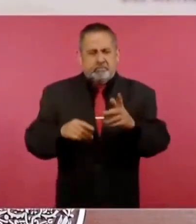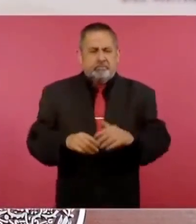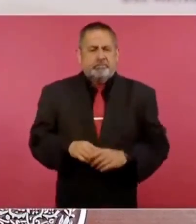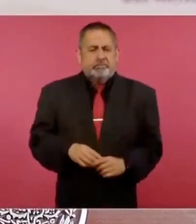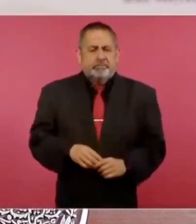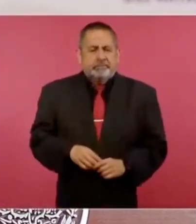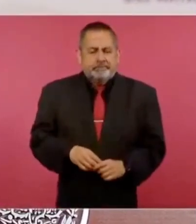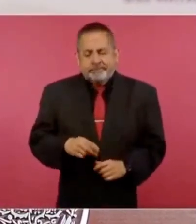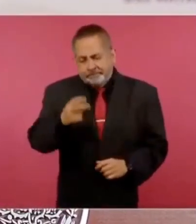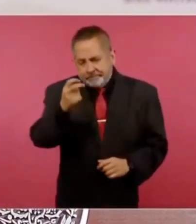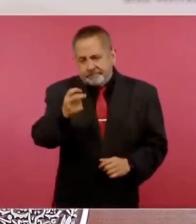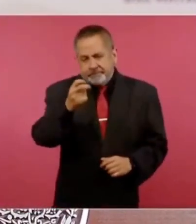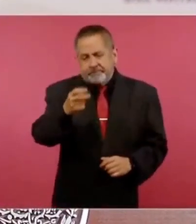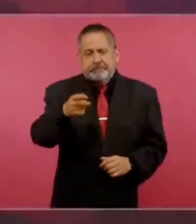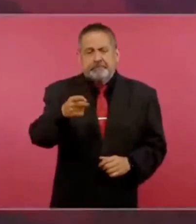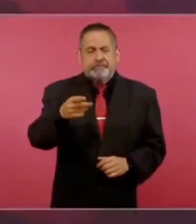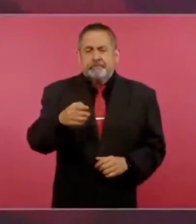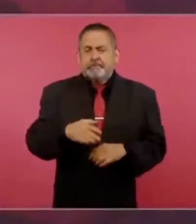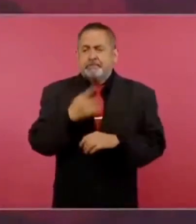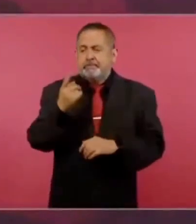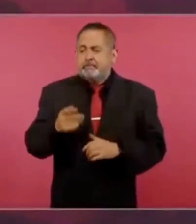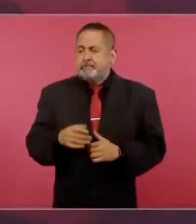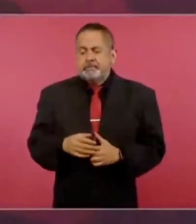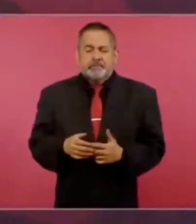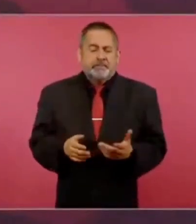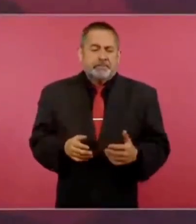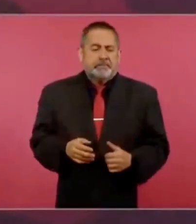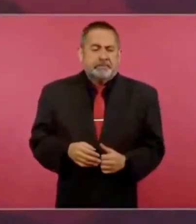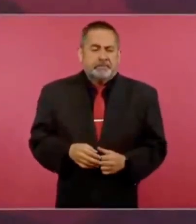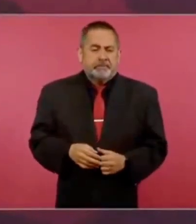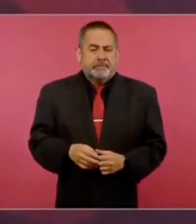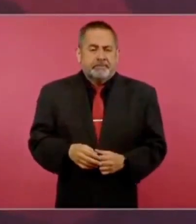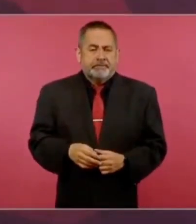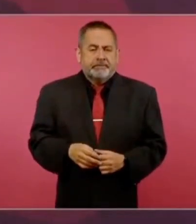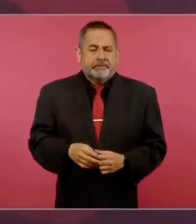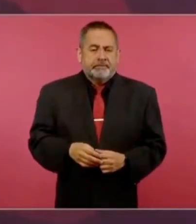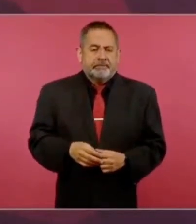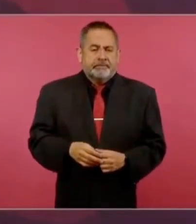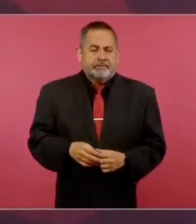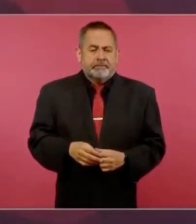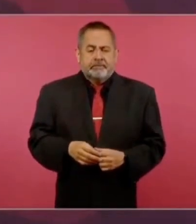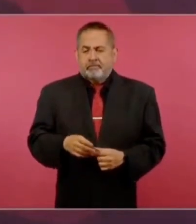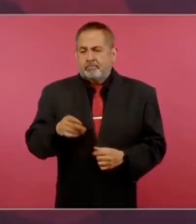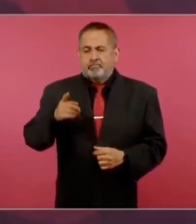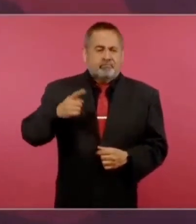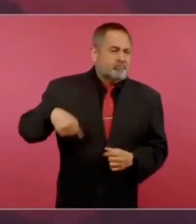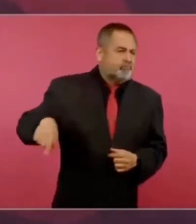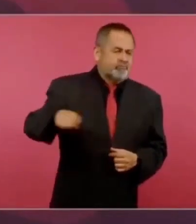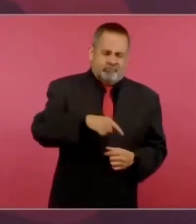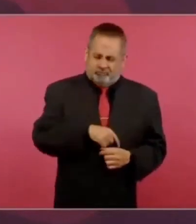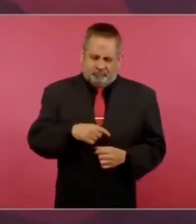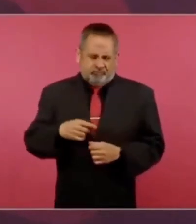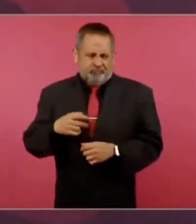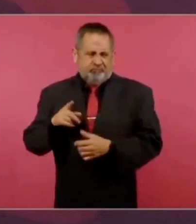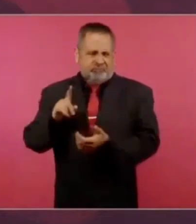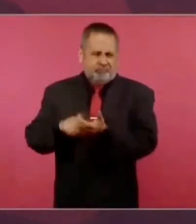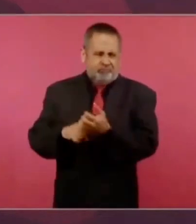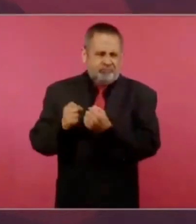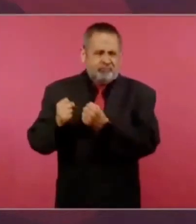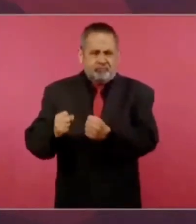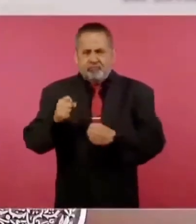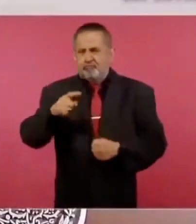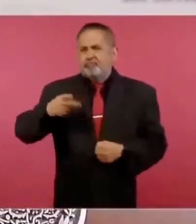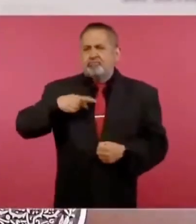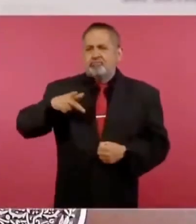precisamente porque hay mucha fuerza en la opinión